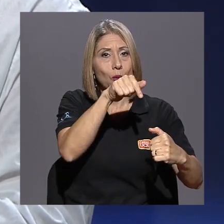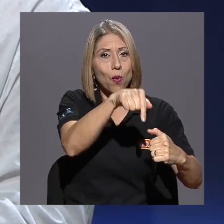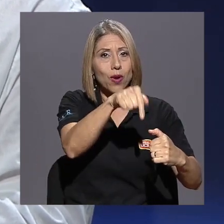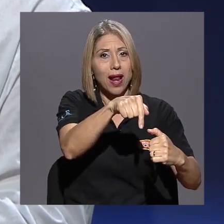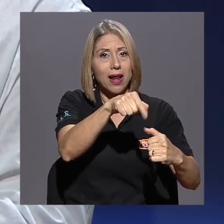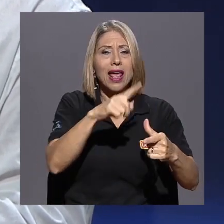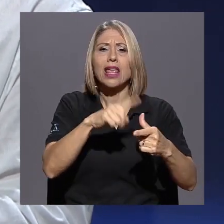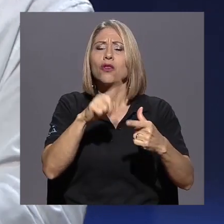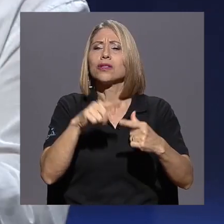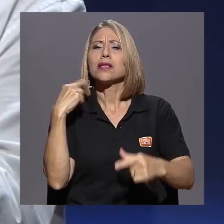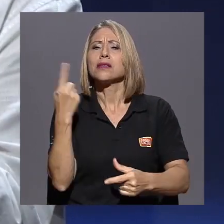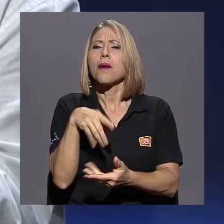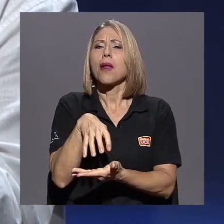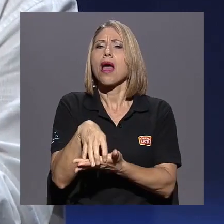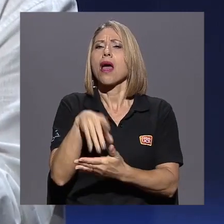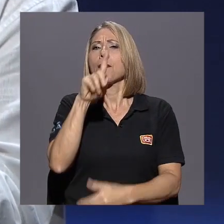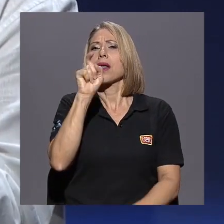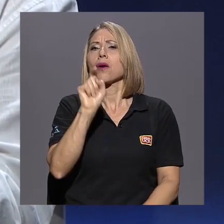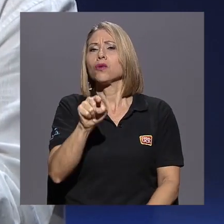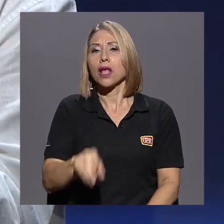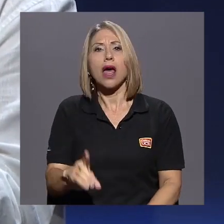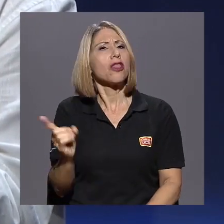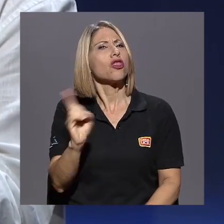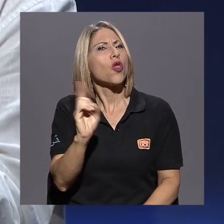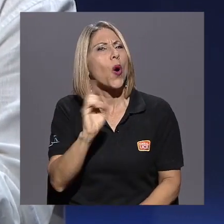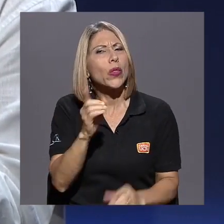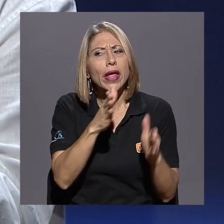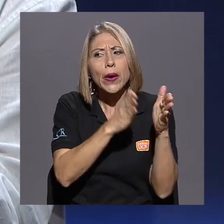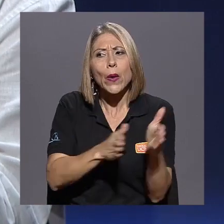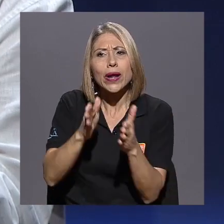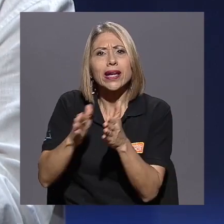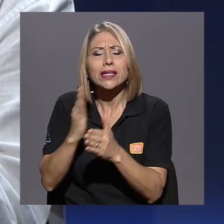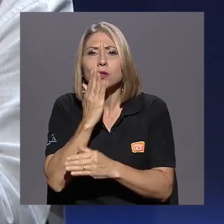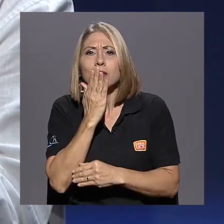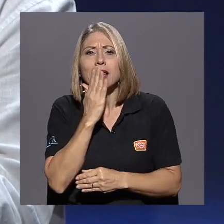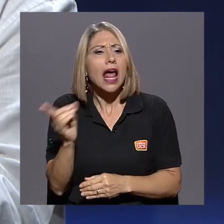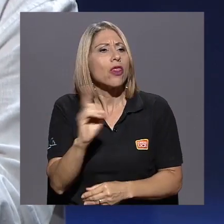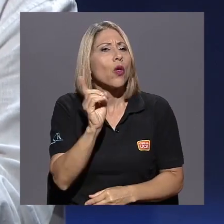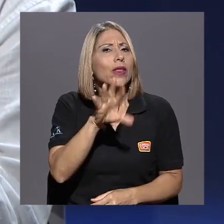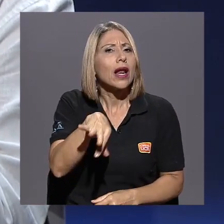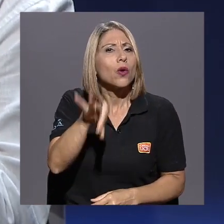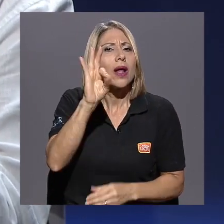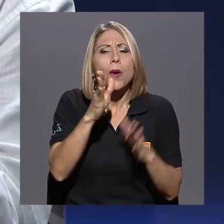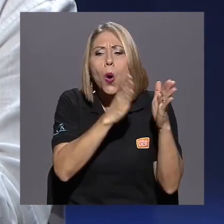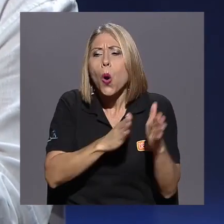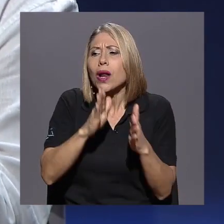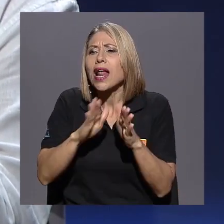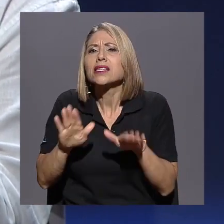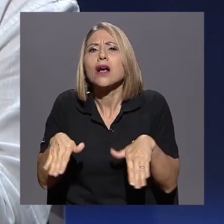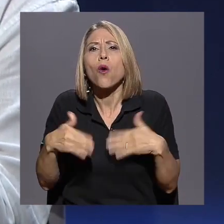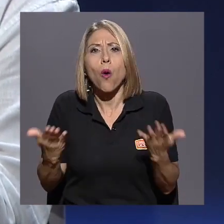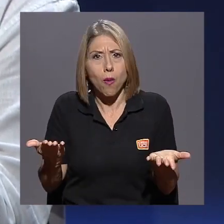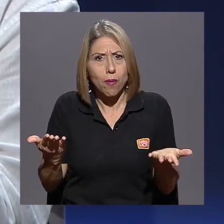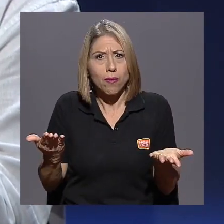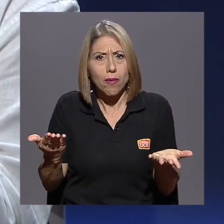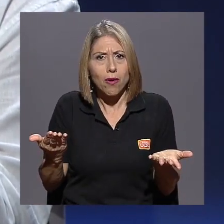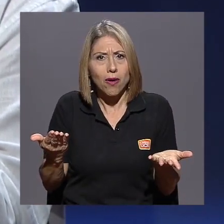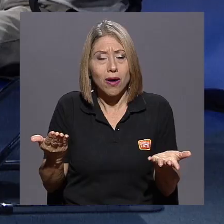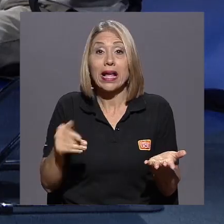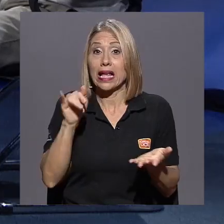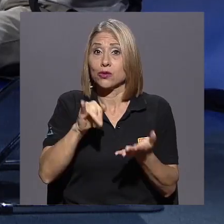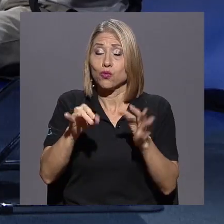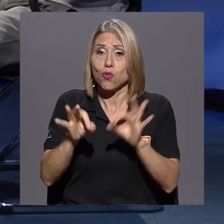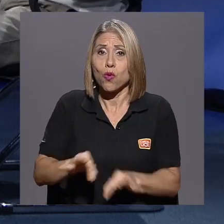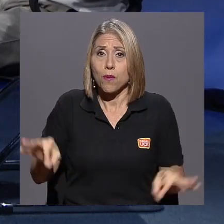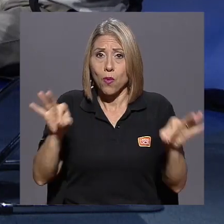siempre es donde está la organización indígena donde la encontramos cómo se organizan me parece un punto muy importante